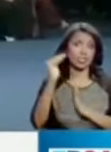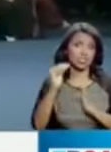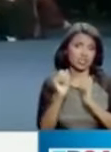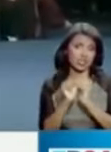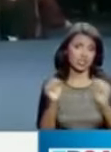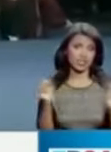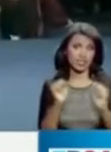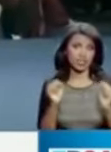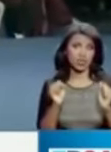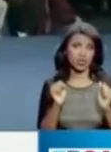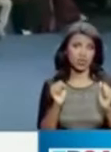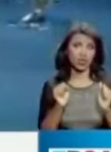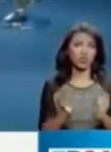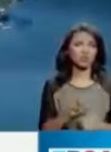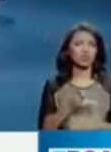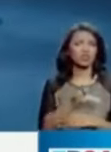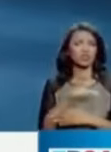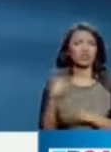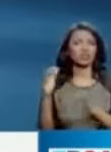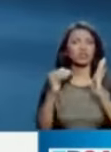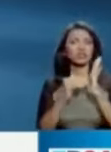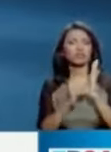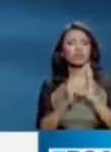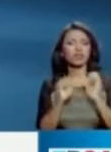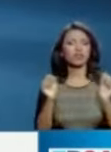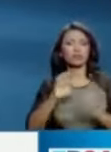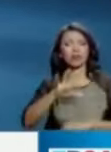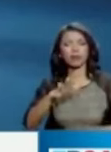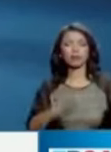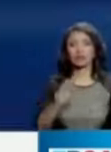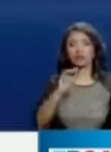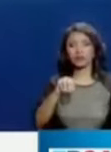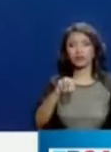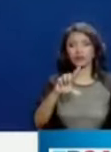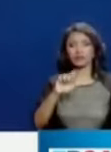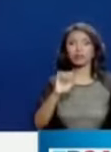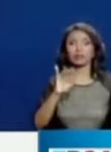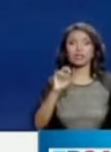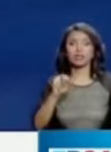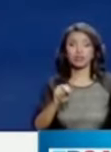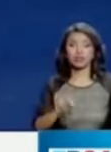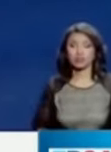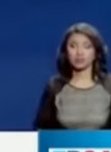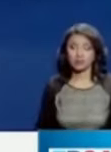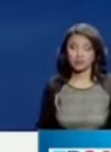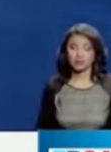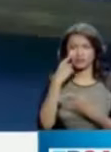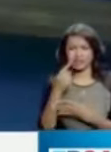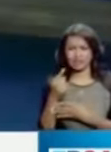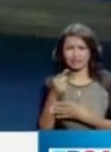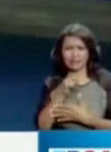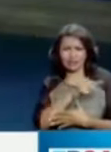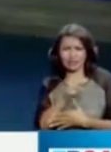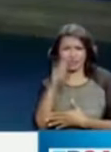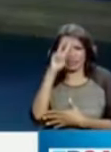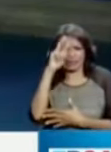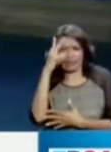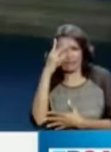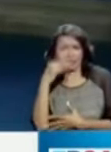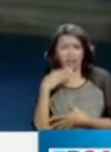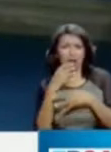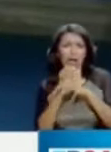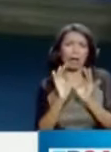está dirigida a la vida digna, que está dirigida a decentar al país, a enfrentar la corrupción, a satisfacer las